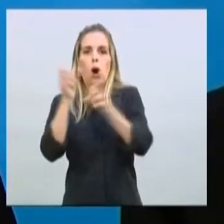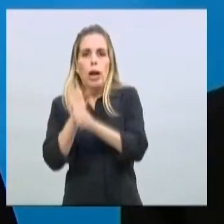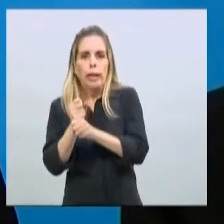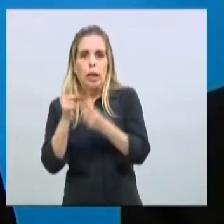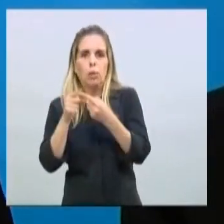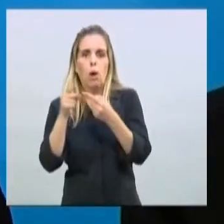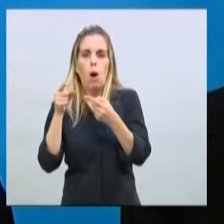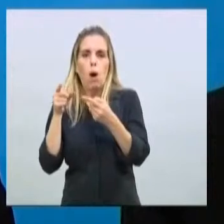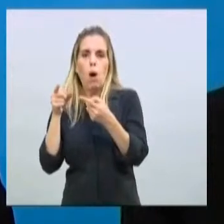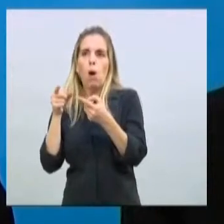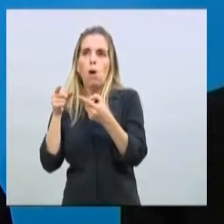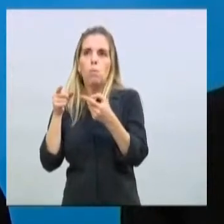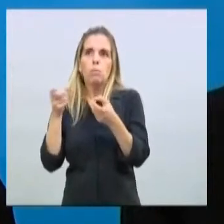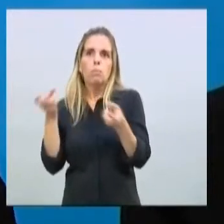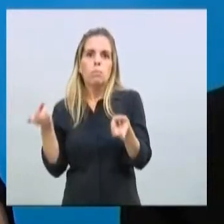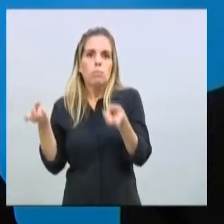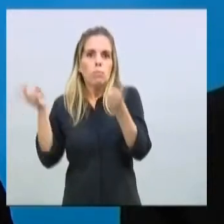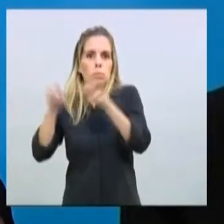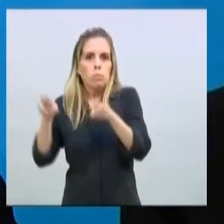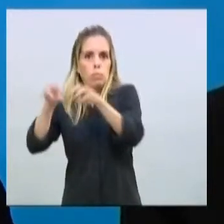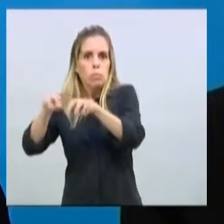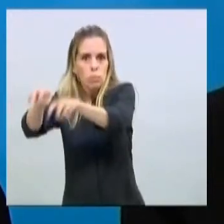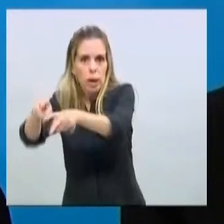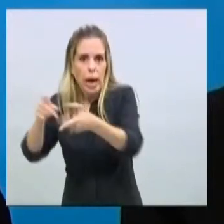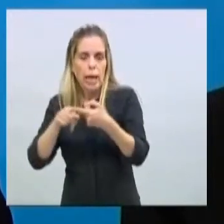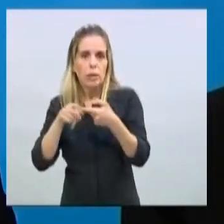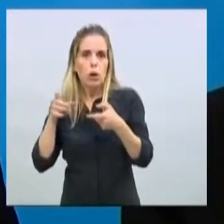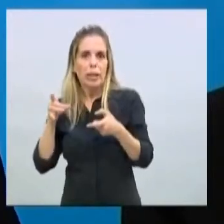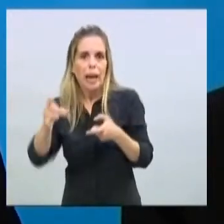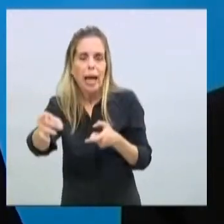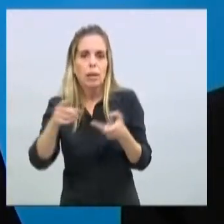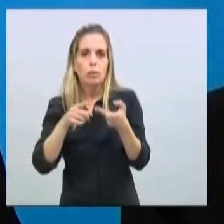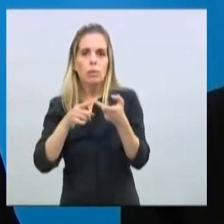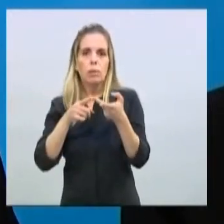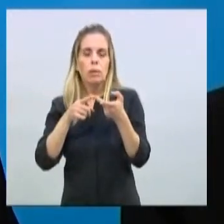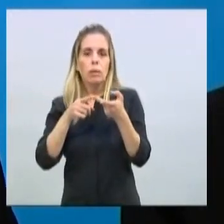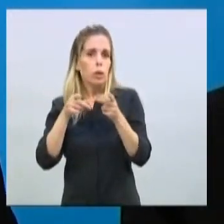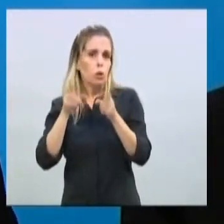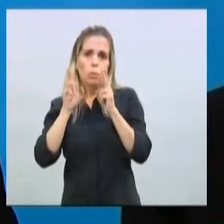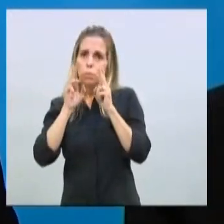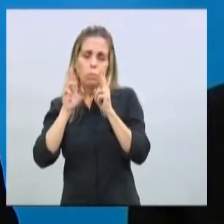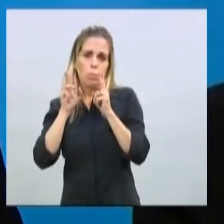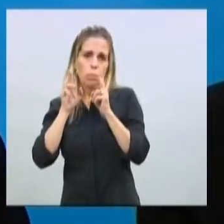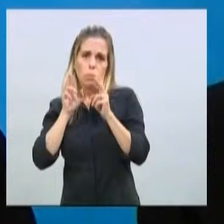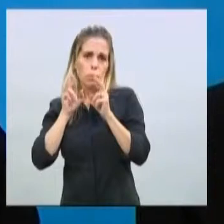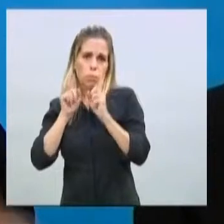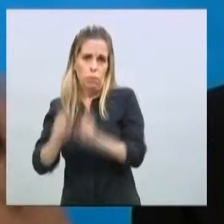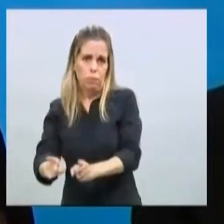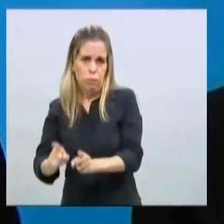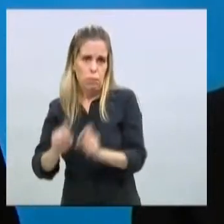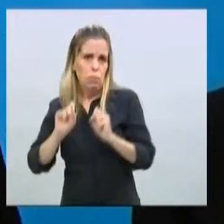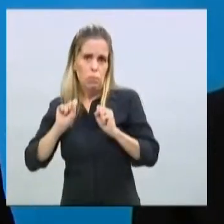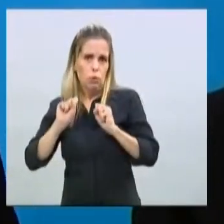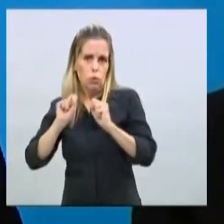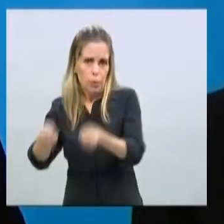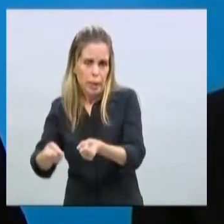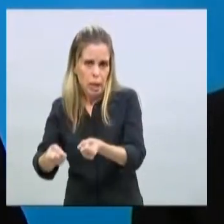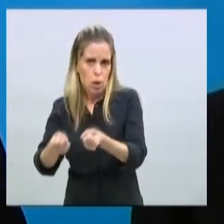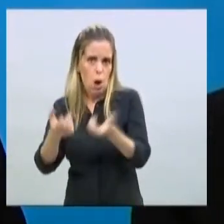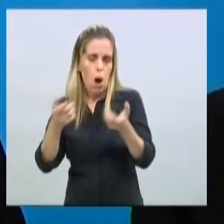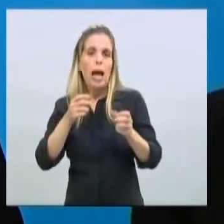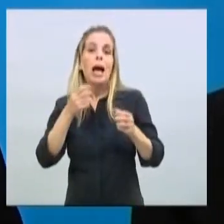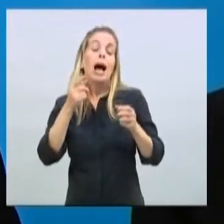interjurisdiccional, salvo para aquellas personas que trabajan, hacen los trabajos esenciales, las